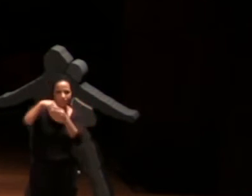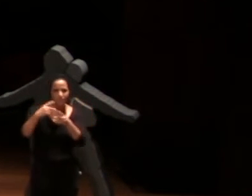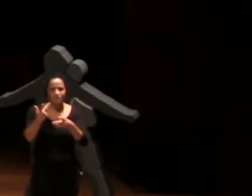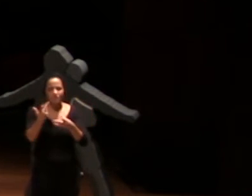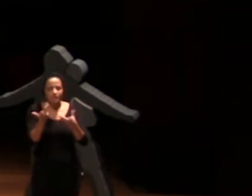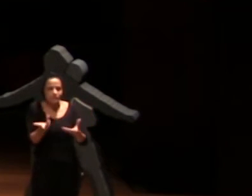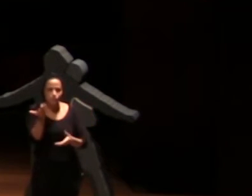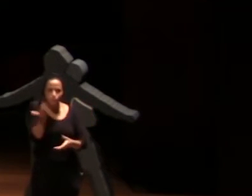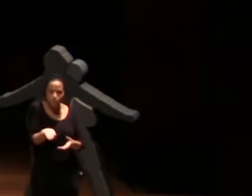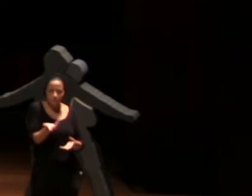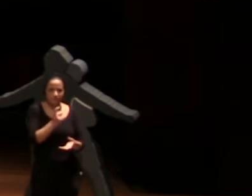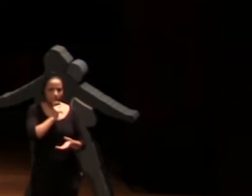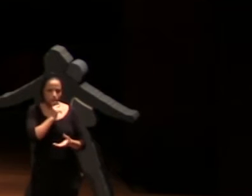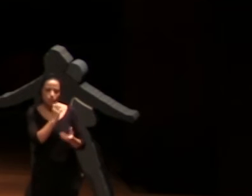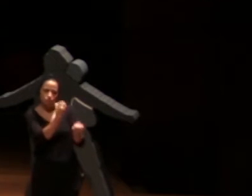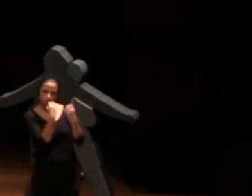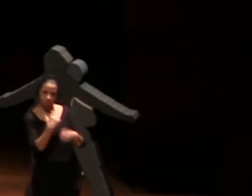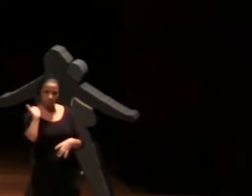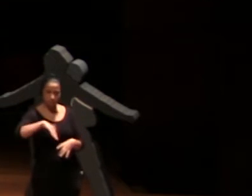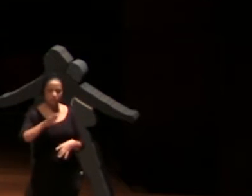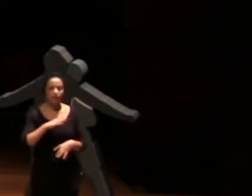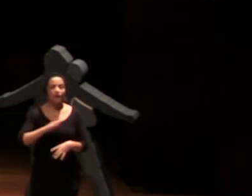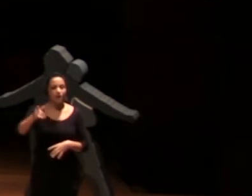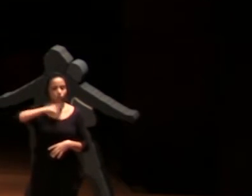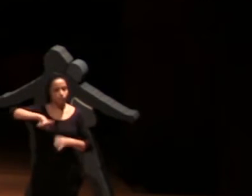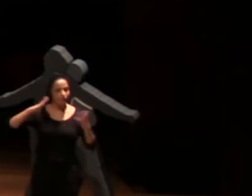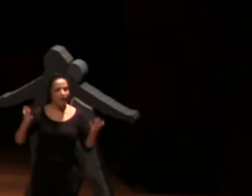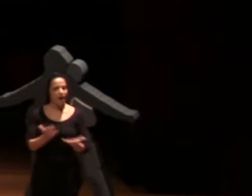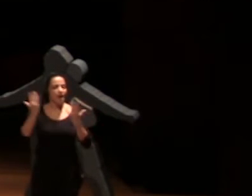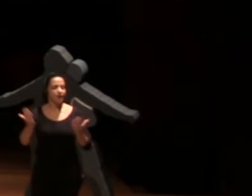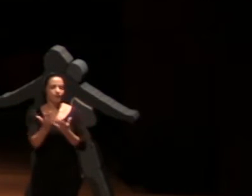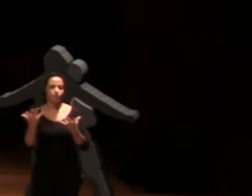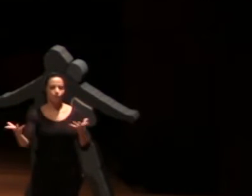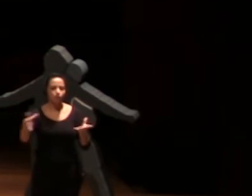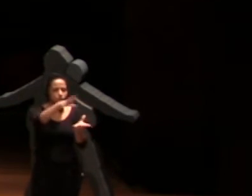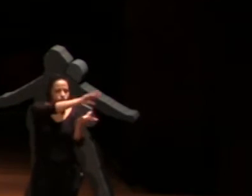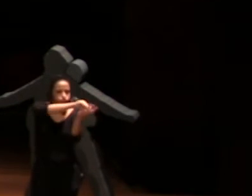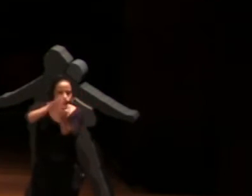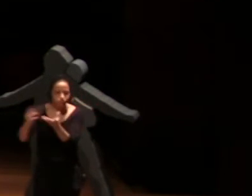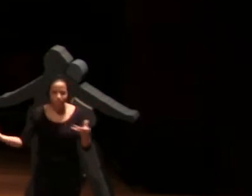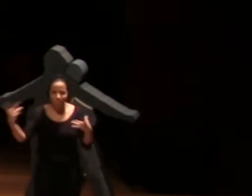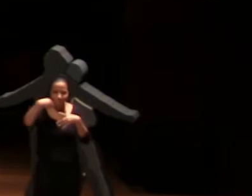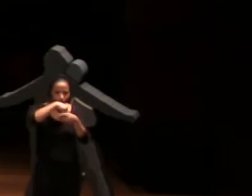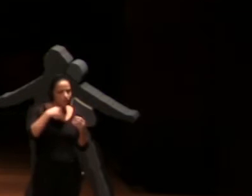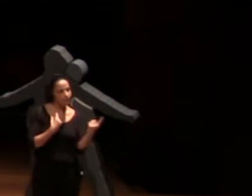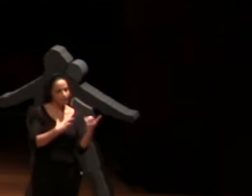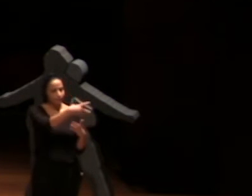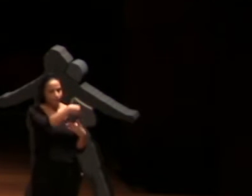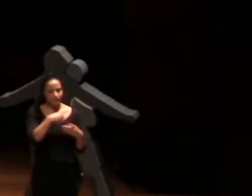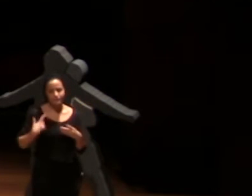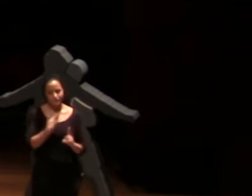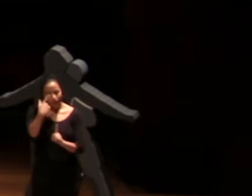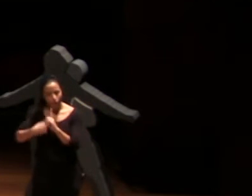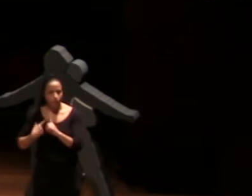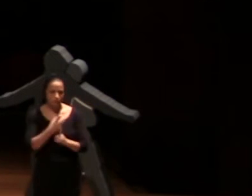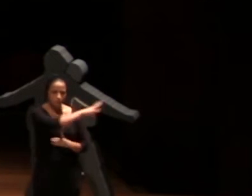tiene la fórmula. Y animo un poco, pues, a integrar todo, que probablemente ni la técnica, ni el test, ni